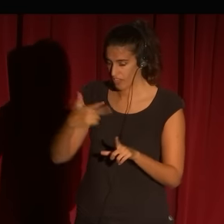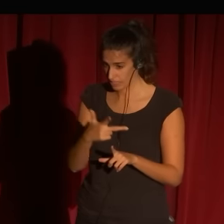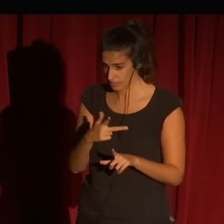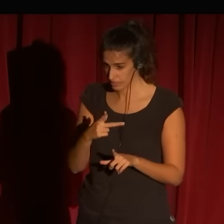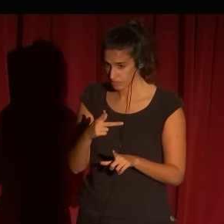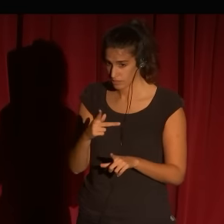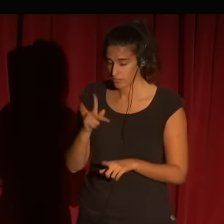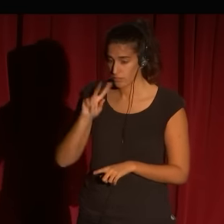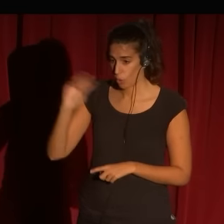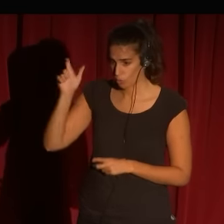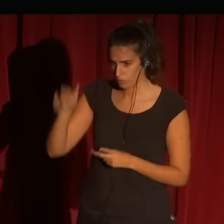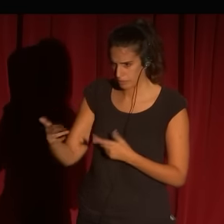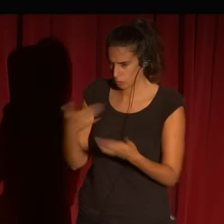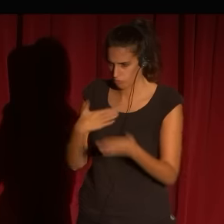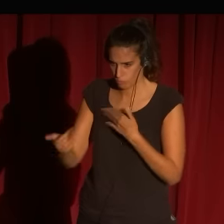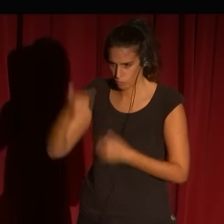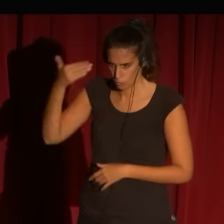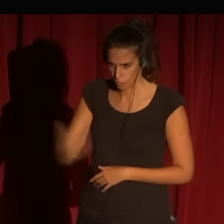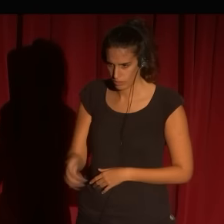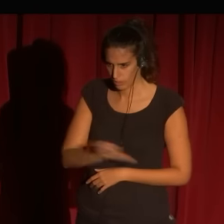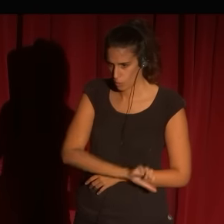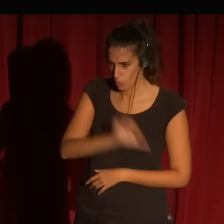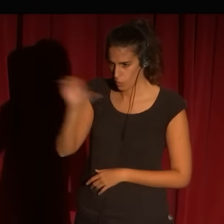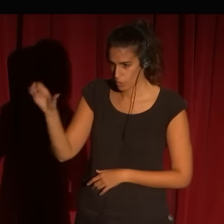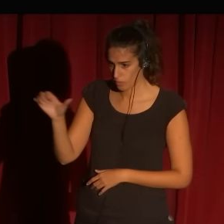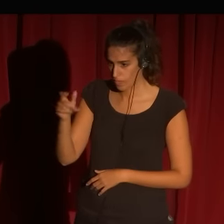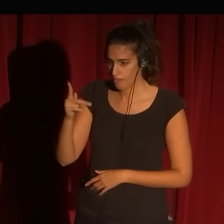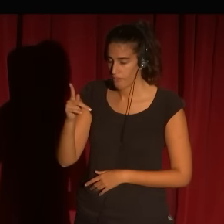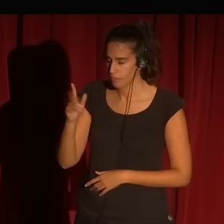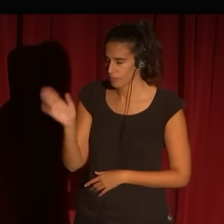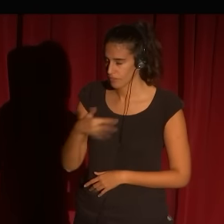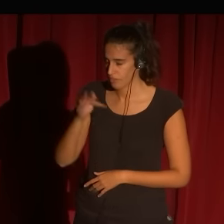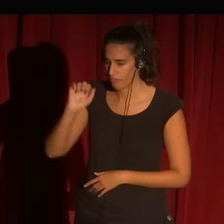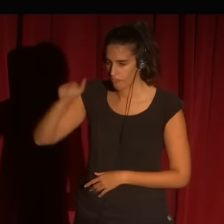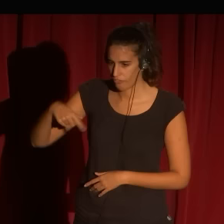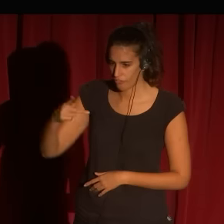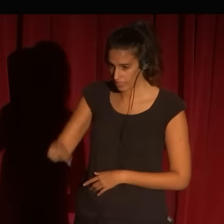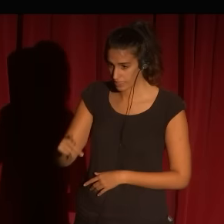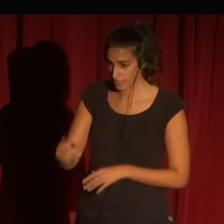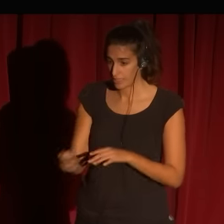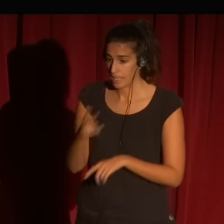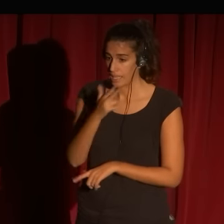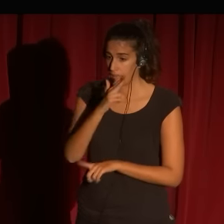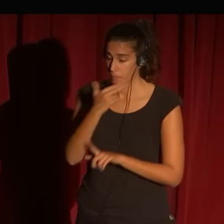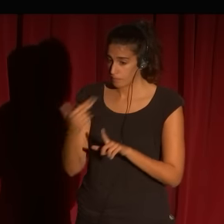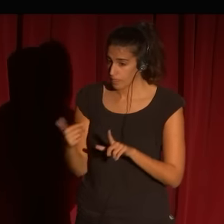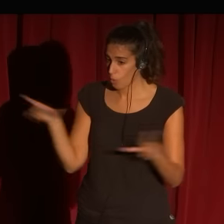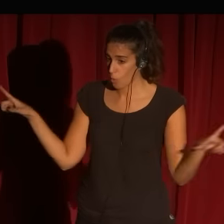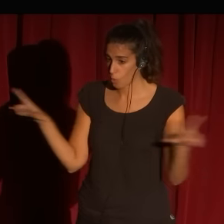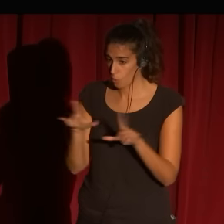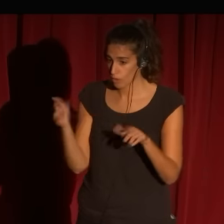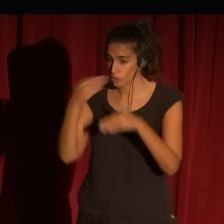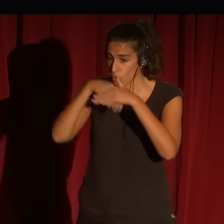bruel el viejo que es uno de los grandes de la pintura europea del momento pero Fran franken seguro que empiezan a pintar cuadros que son